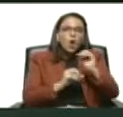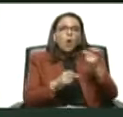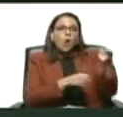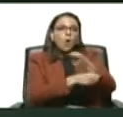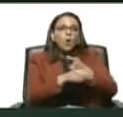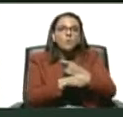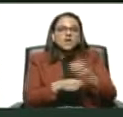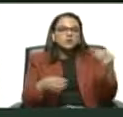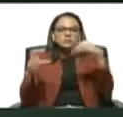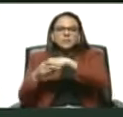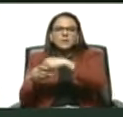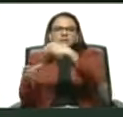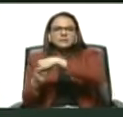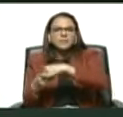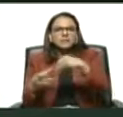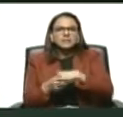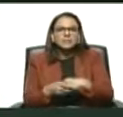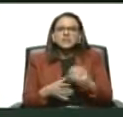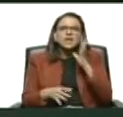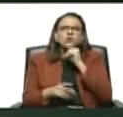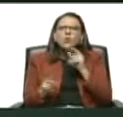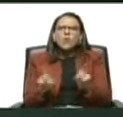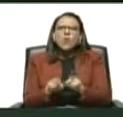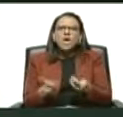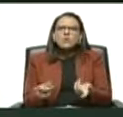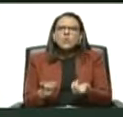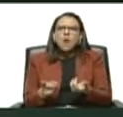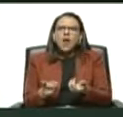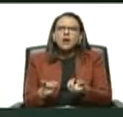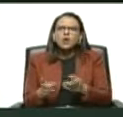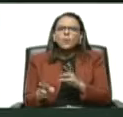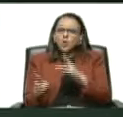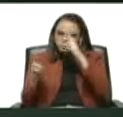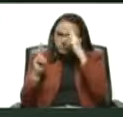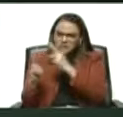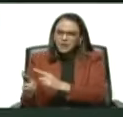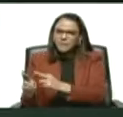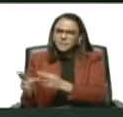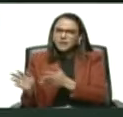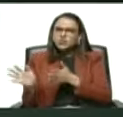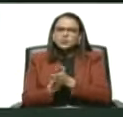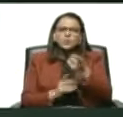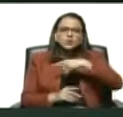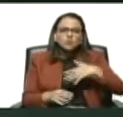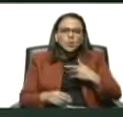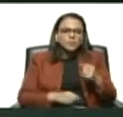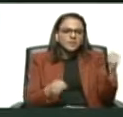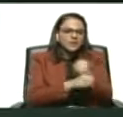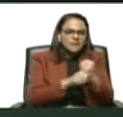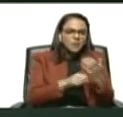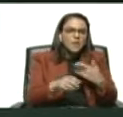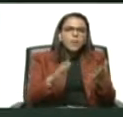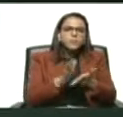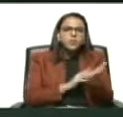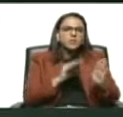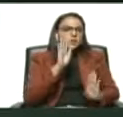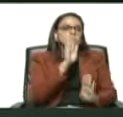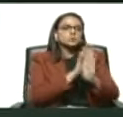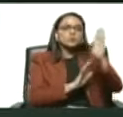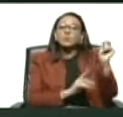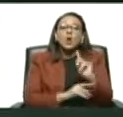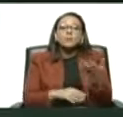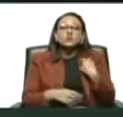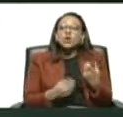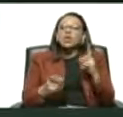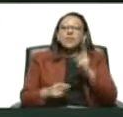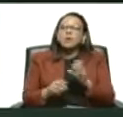No hay un concepto, Patiño, Atilio, productivo para nuestra región. Y eso responde justamente